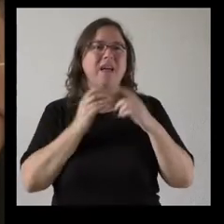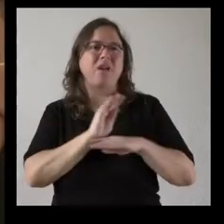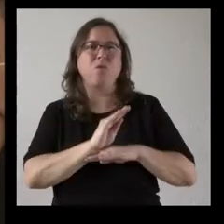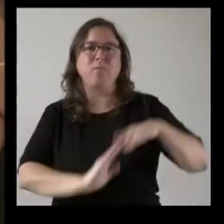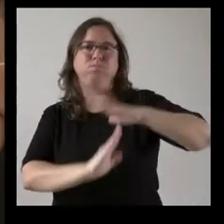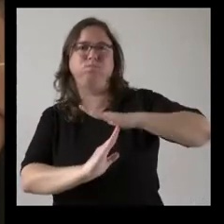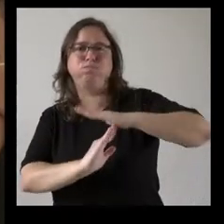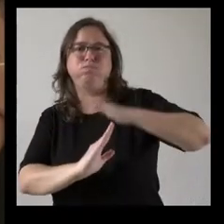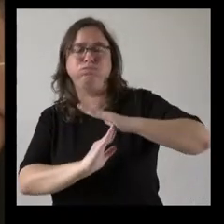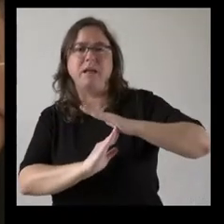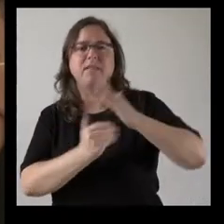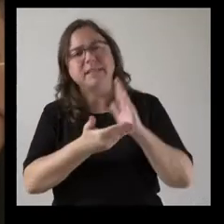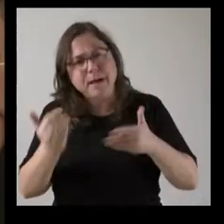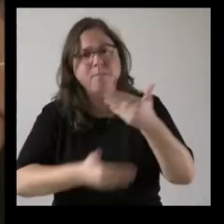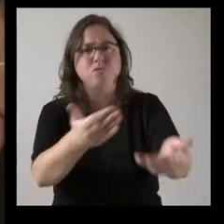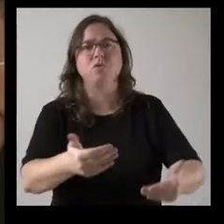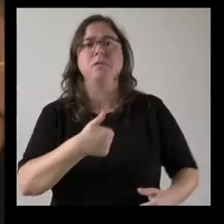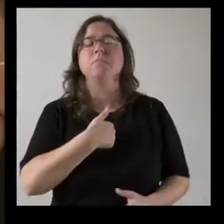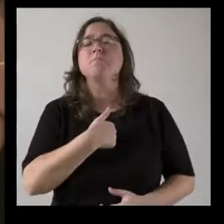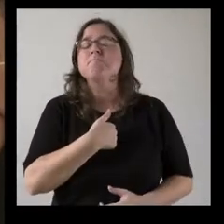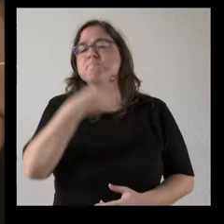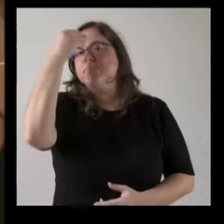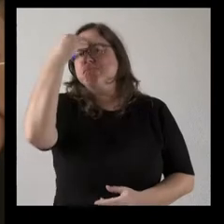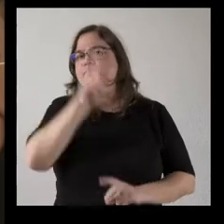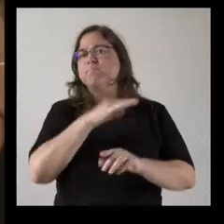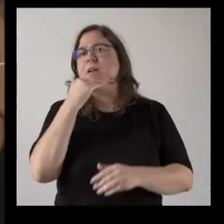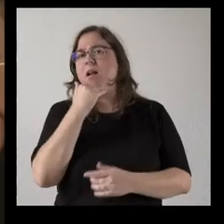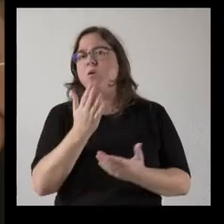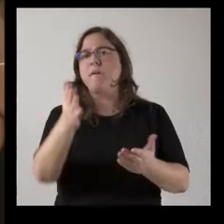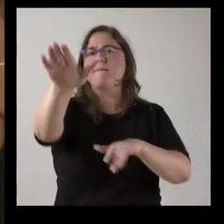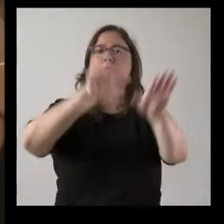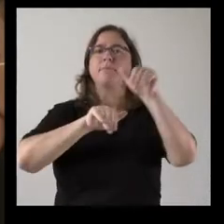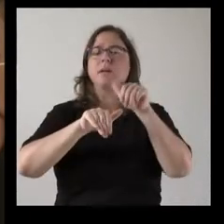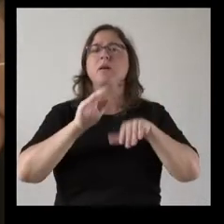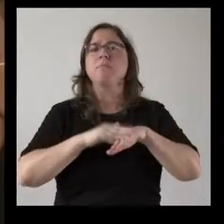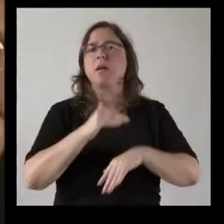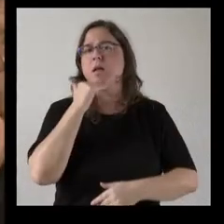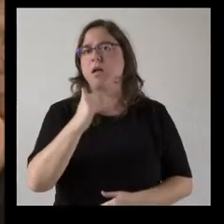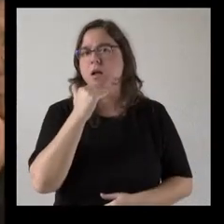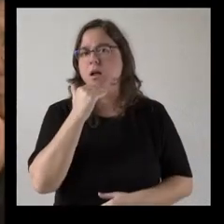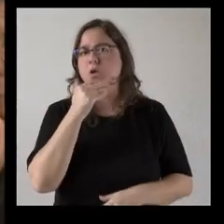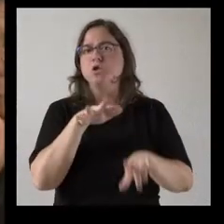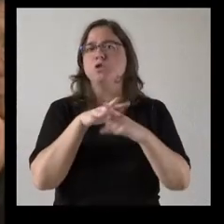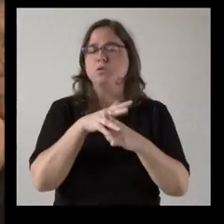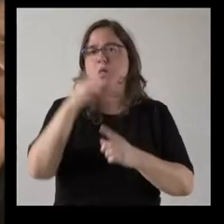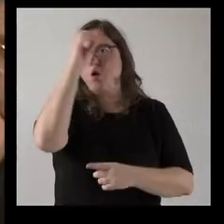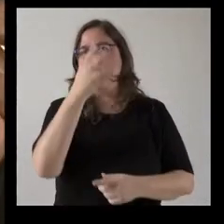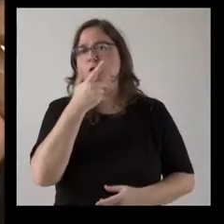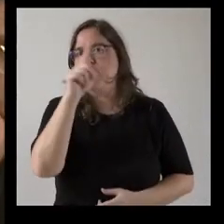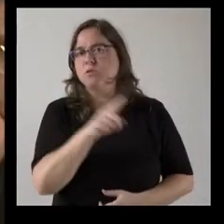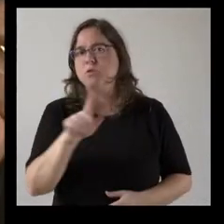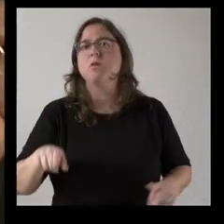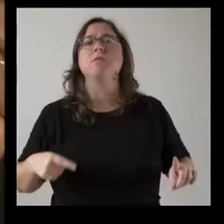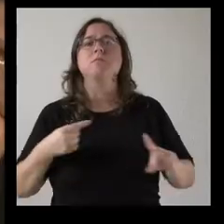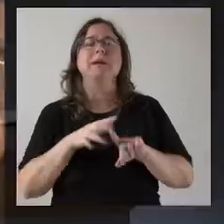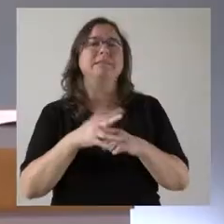ellos estiman que están pendientes y que son 100 millones no sé si tienen previsto convocarles para tratar de conocer su opinión al respecto y de